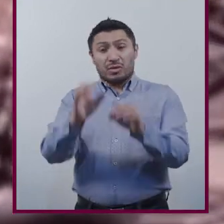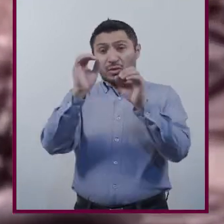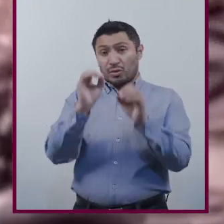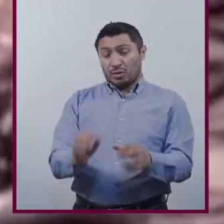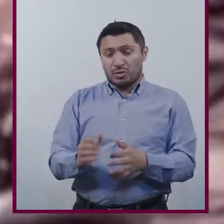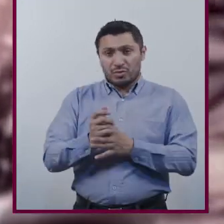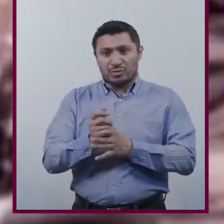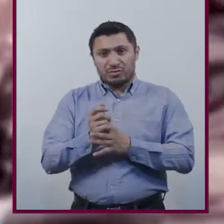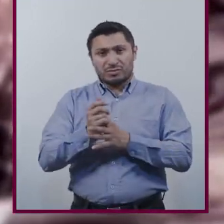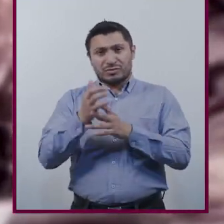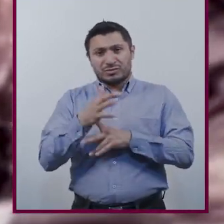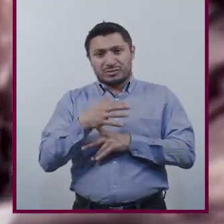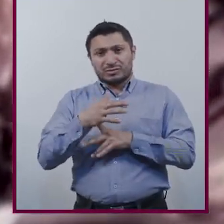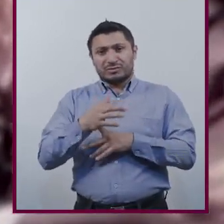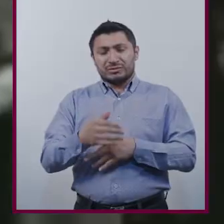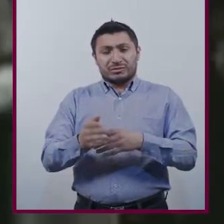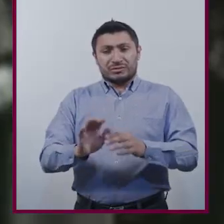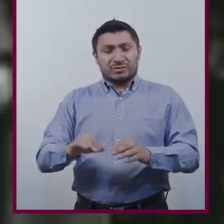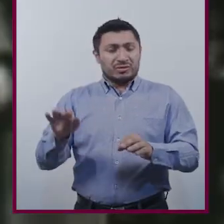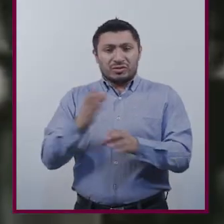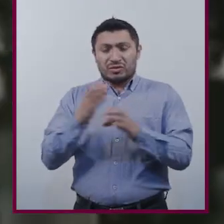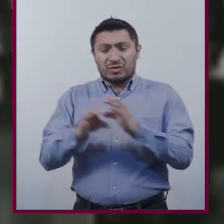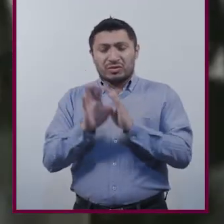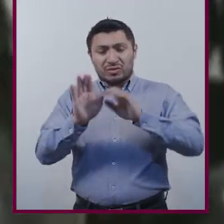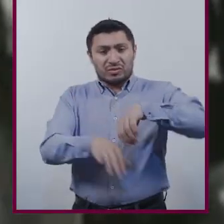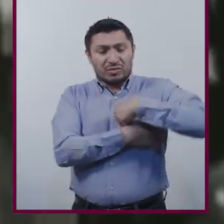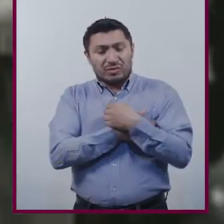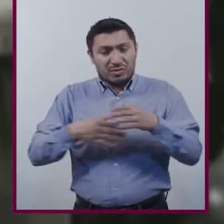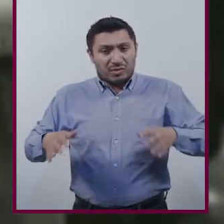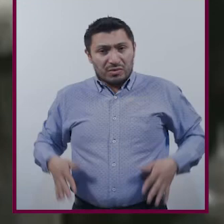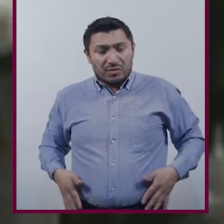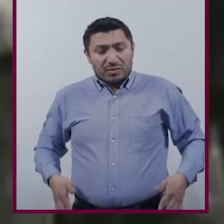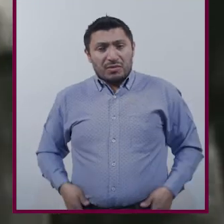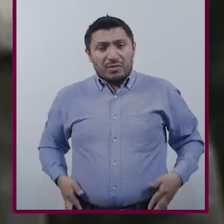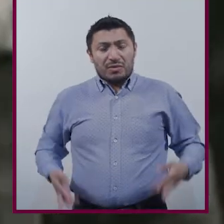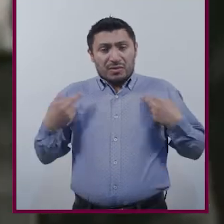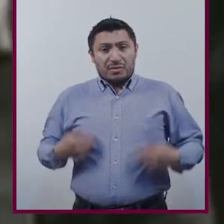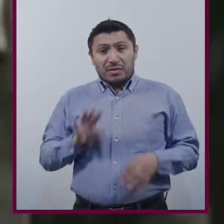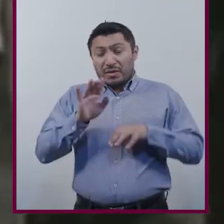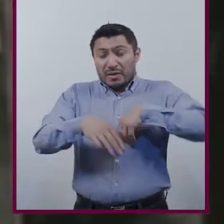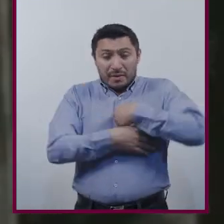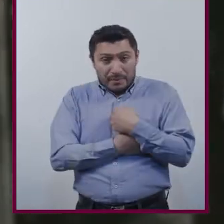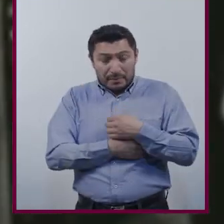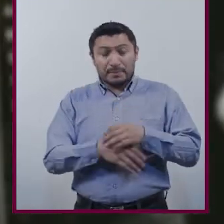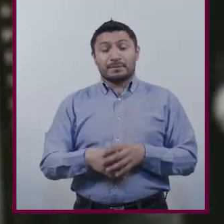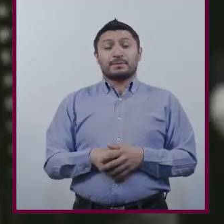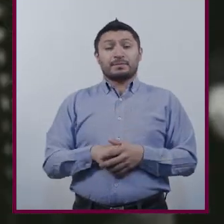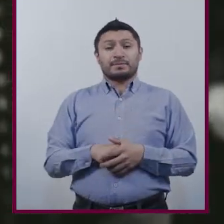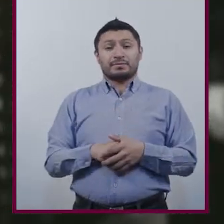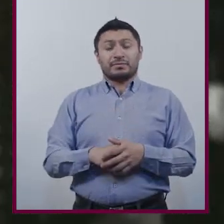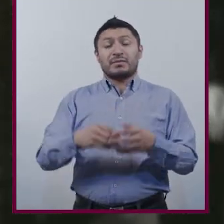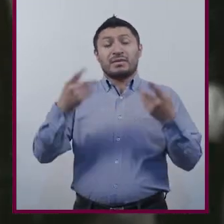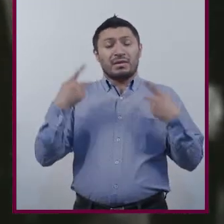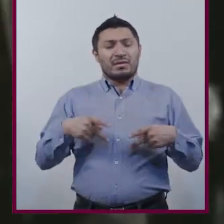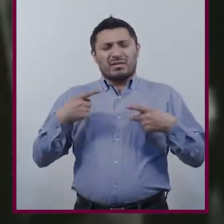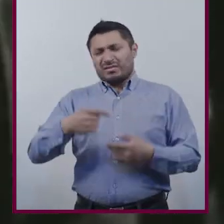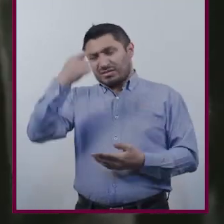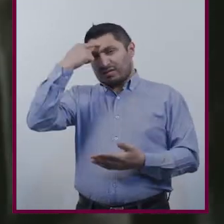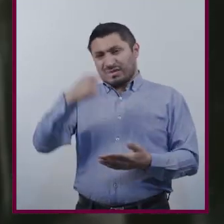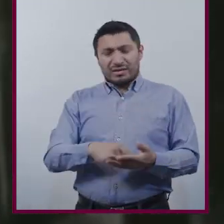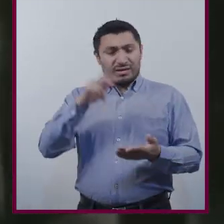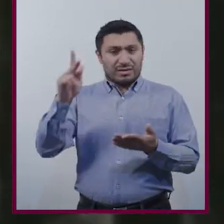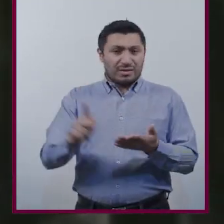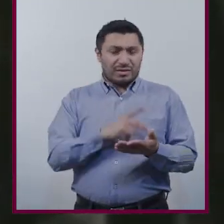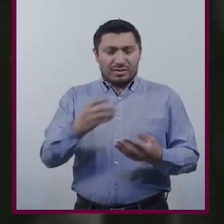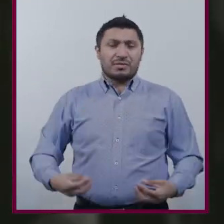parque que transportaban debajo de las enaguas. Los conflictos continuaron bajo dos visiones encontradas. Los cristeros creían en la